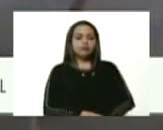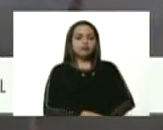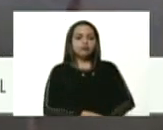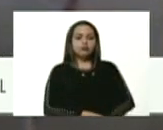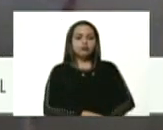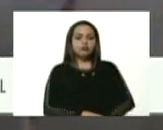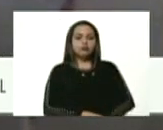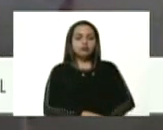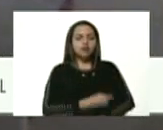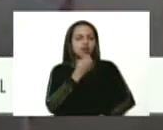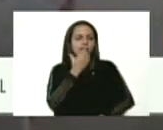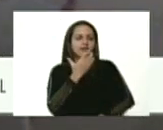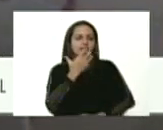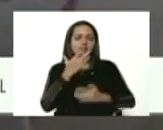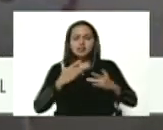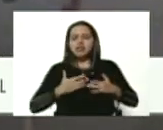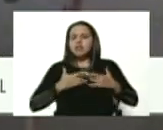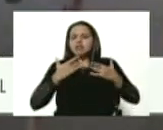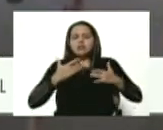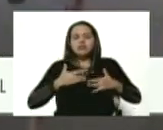Qué bien es sentirse